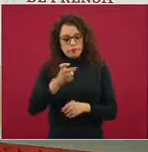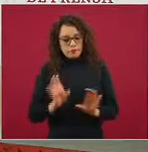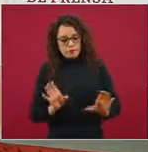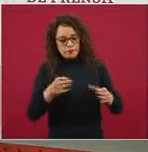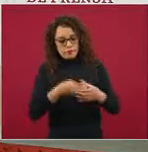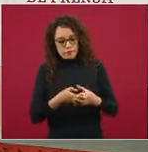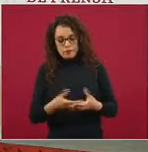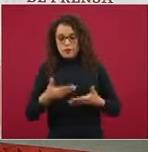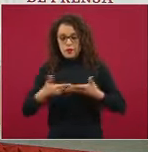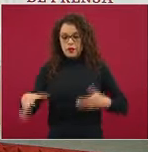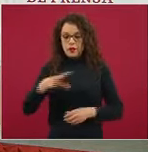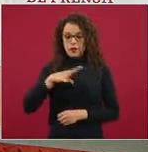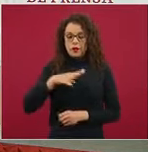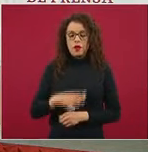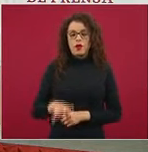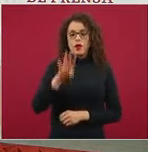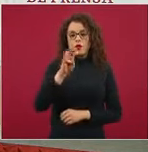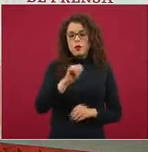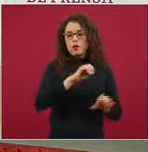serían